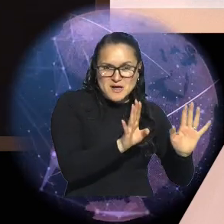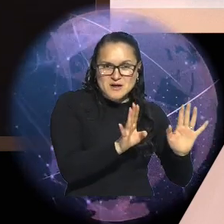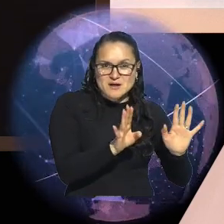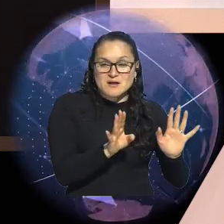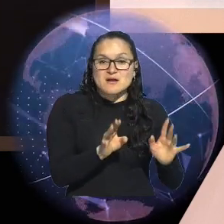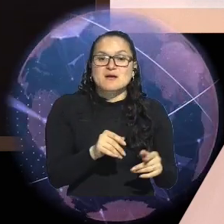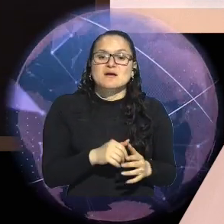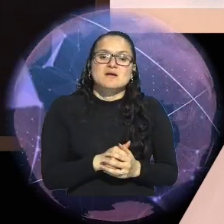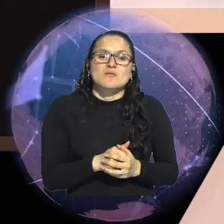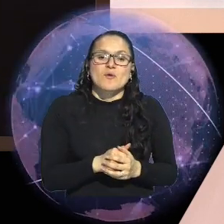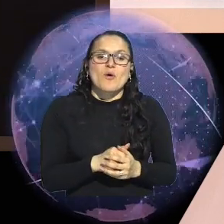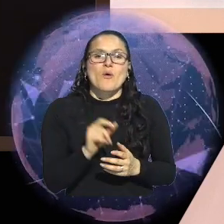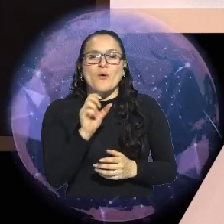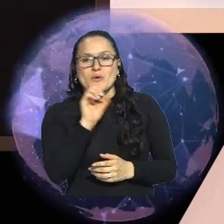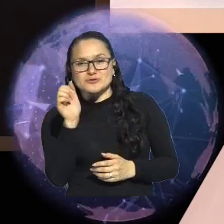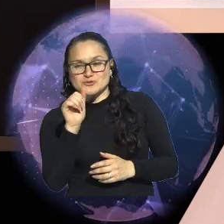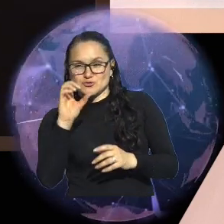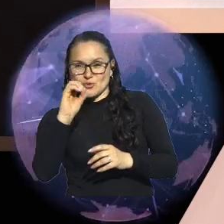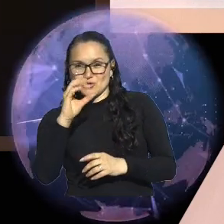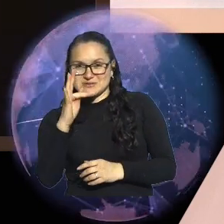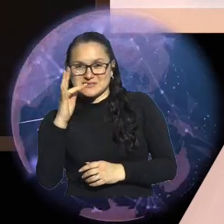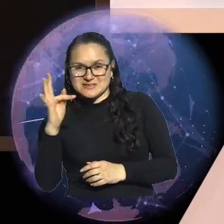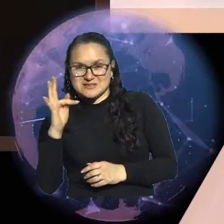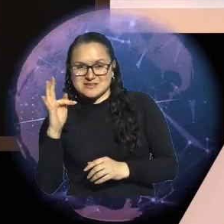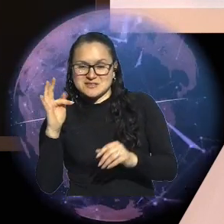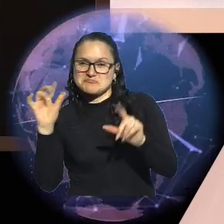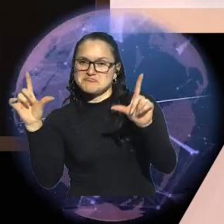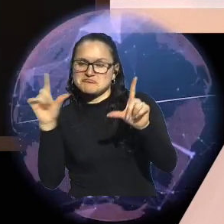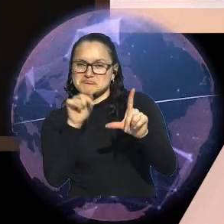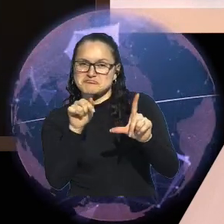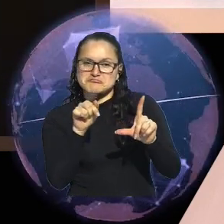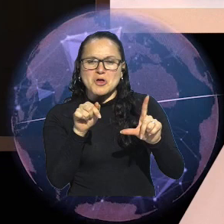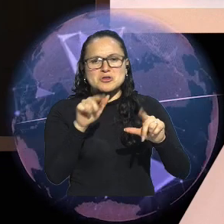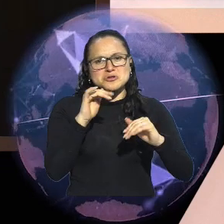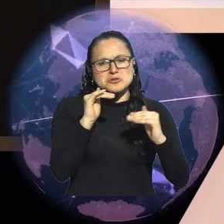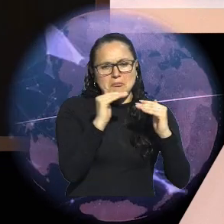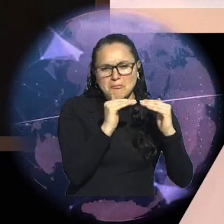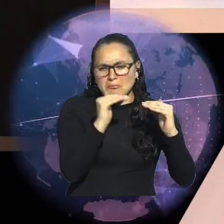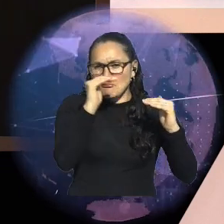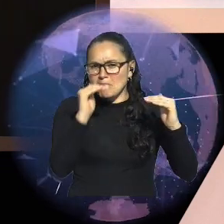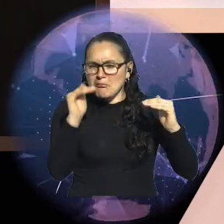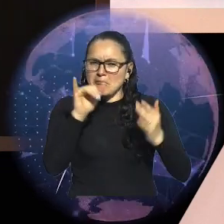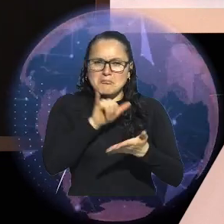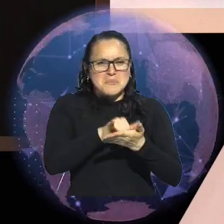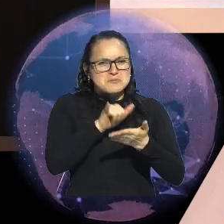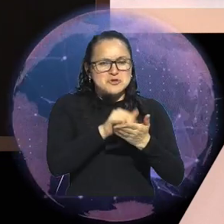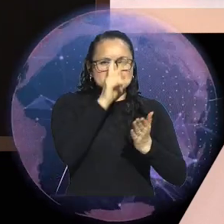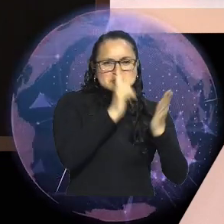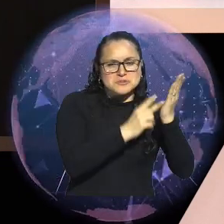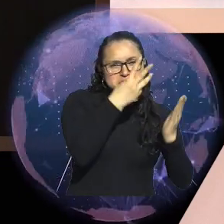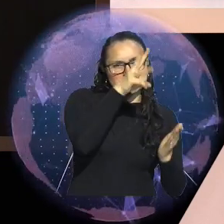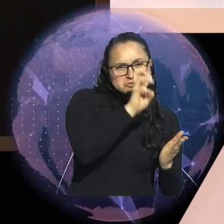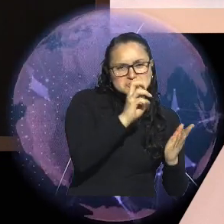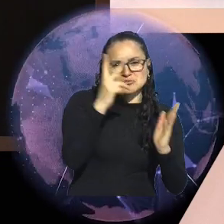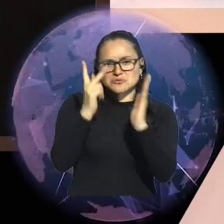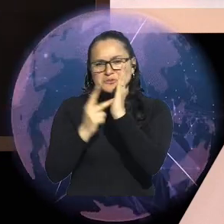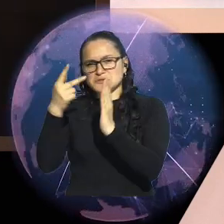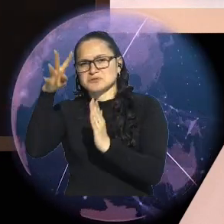que se conocen como hoteles se mantuvo relativamente inalterada entre los años 2010 y 82